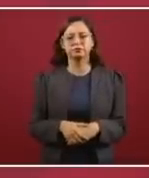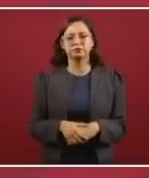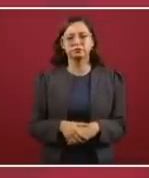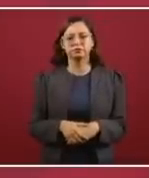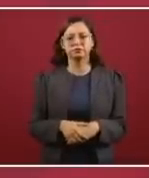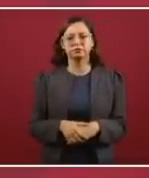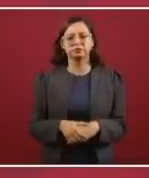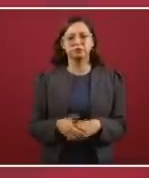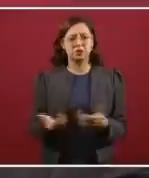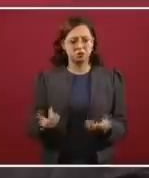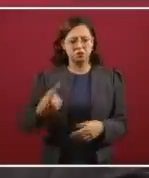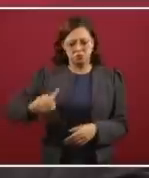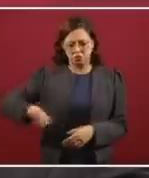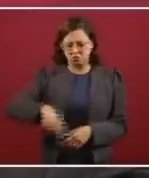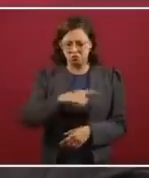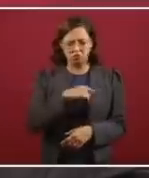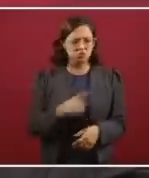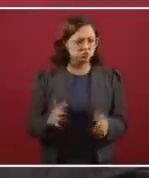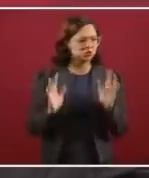Estamos